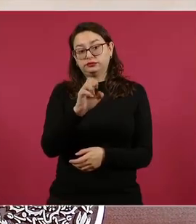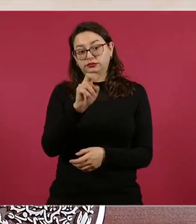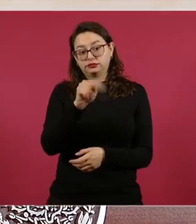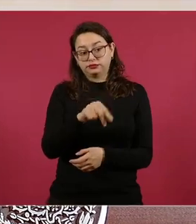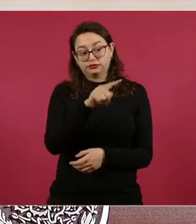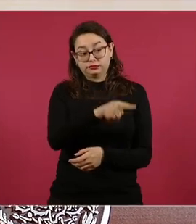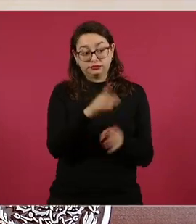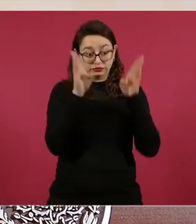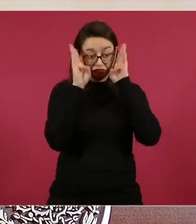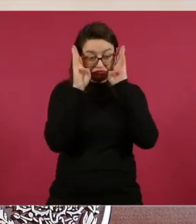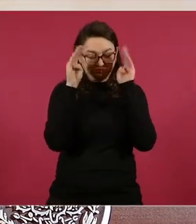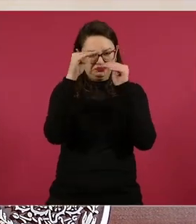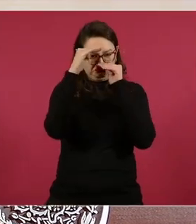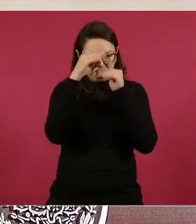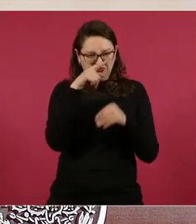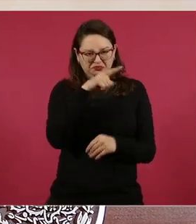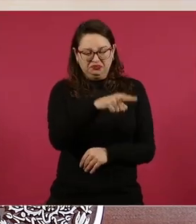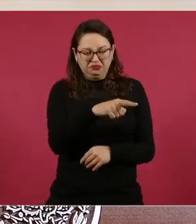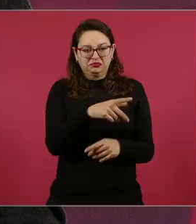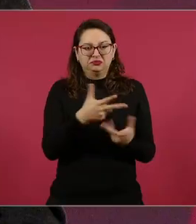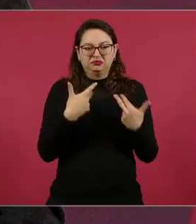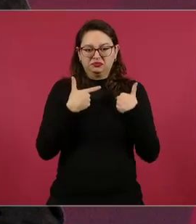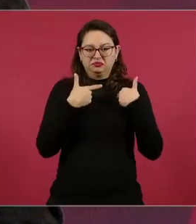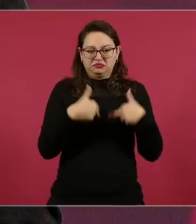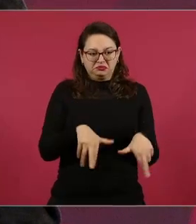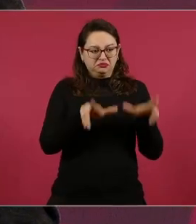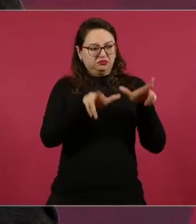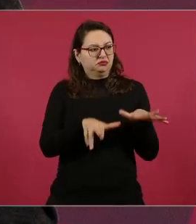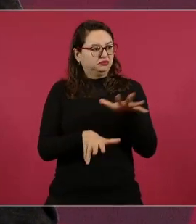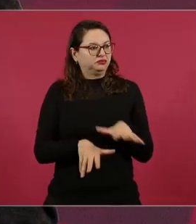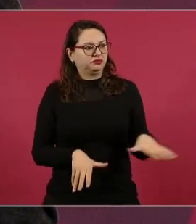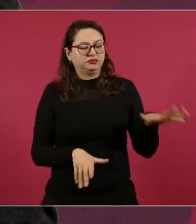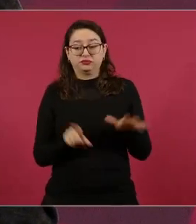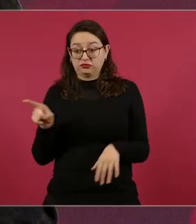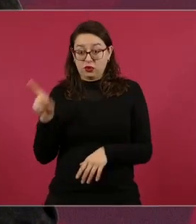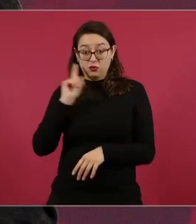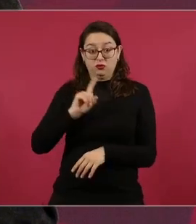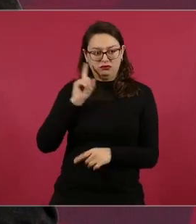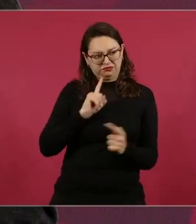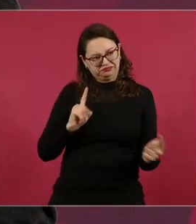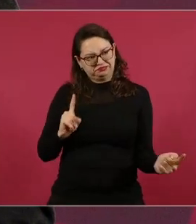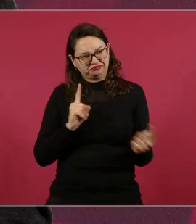y lo puso en su sitio, en su lugar.